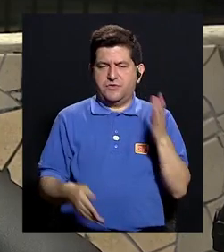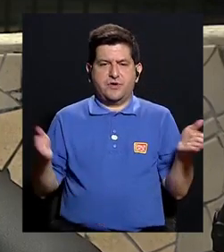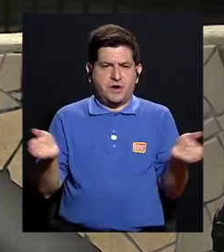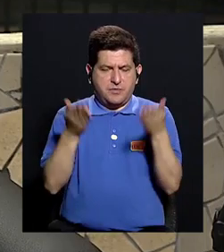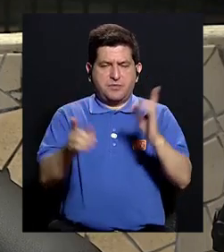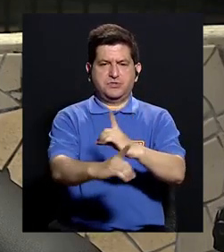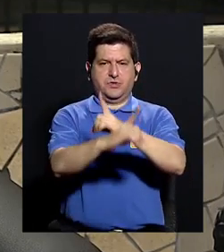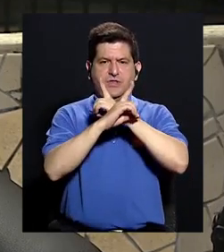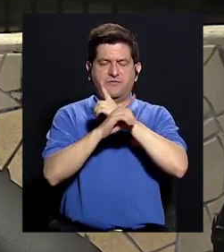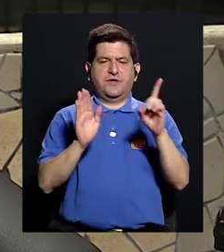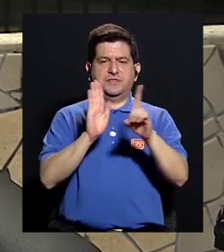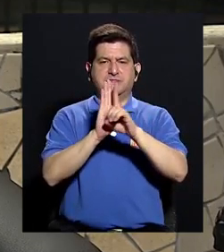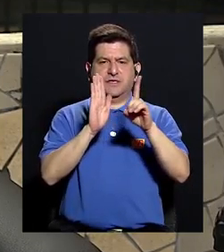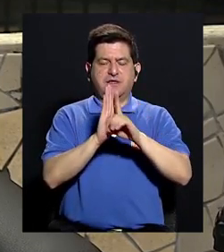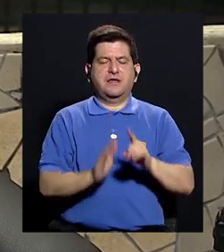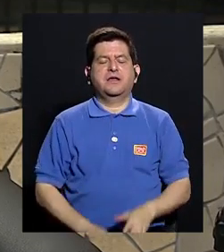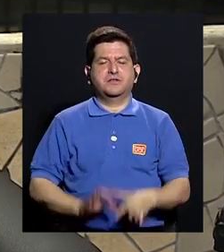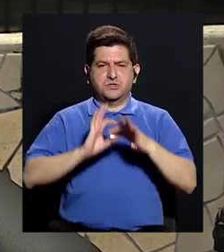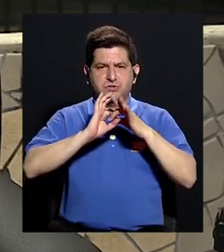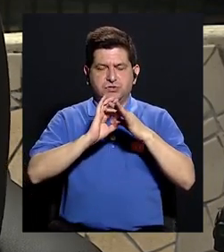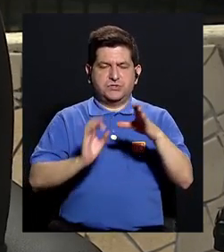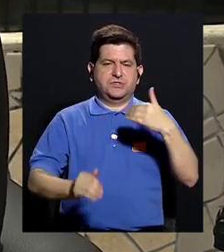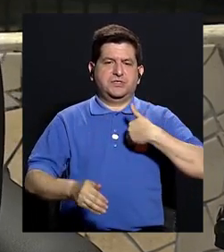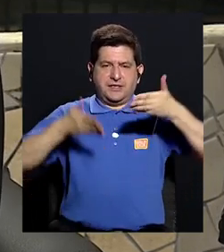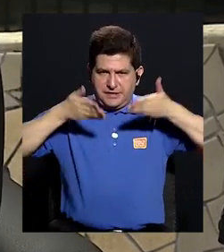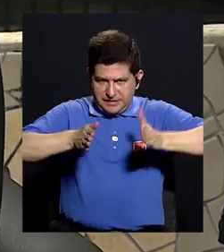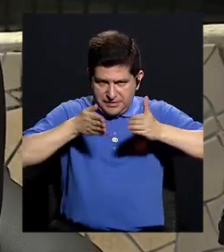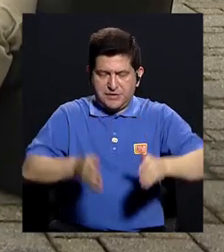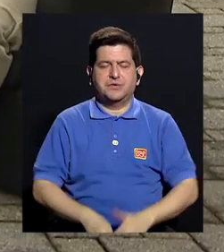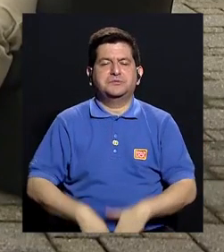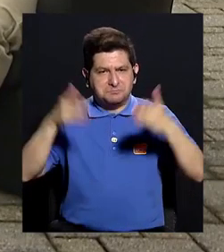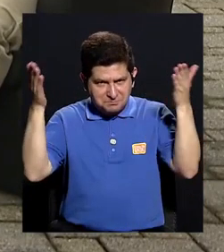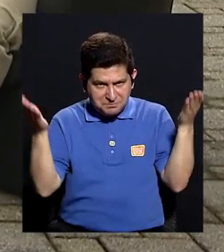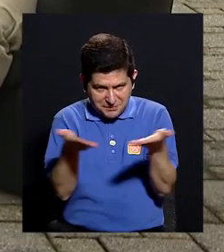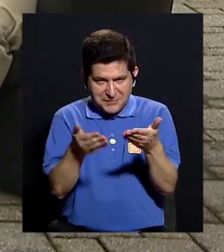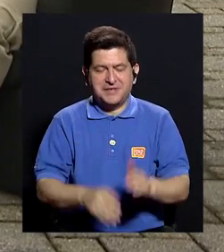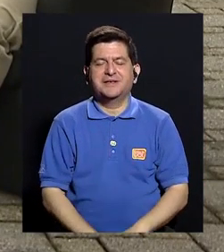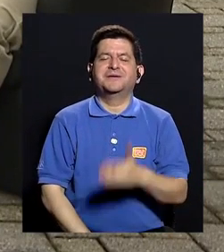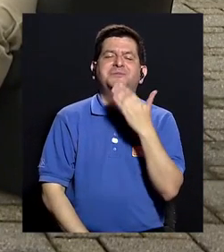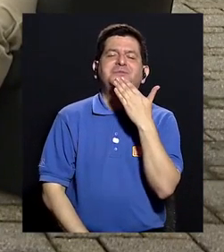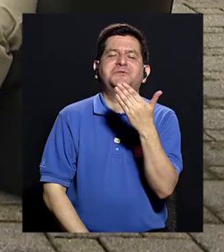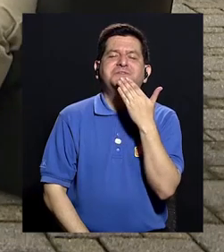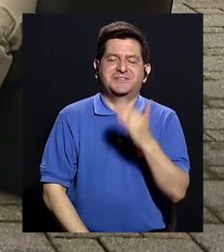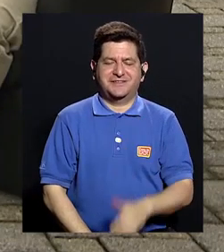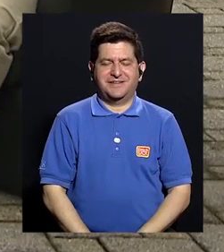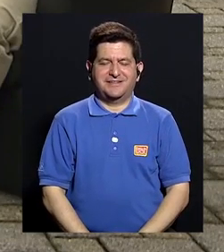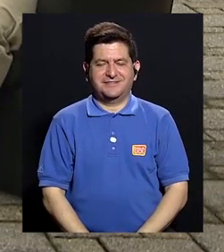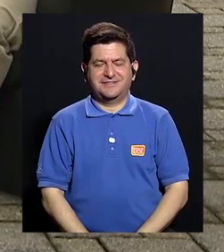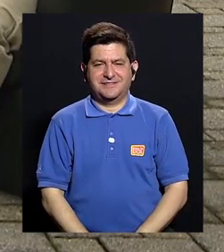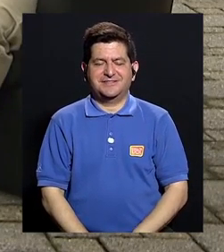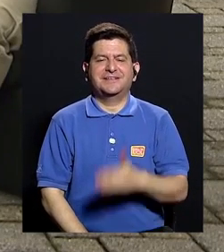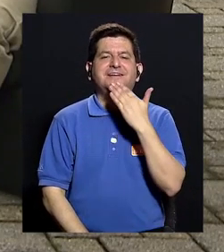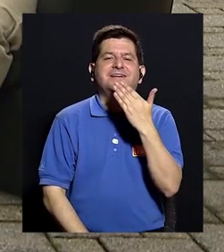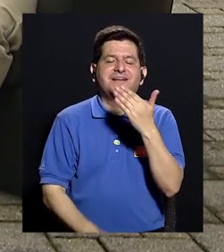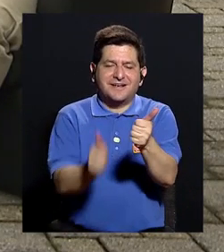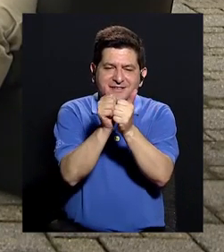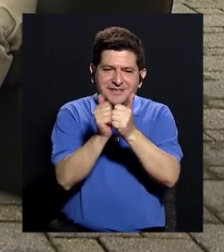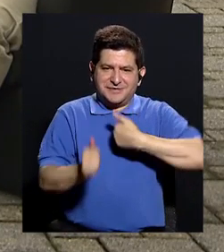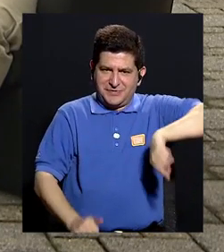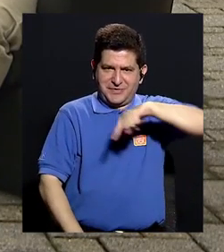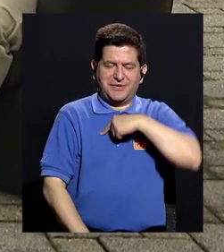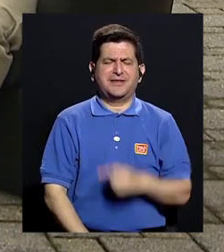y Promoción y Defensa de los Derechos Sexuales y Reproductivos. Bienvenida. Muchas gracias, encantada. Bienvenida, muchísimas gracias por